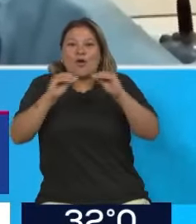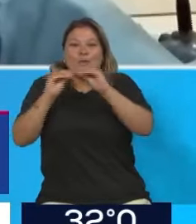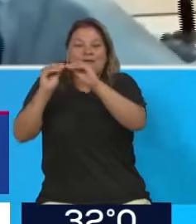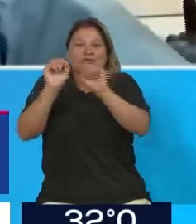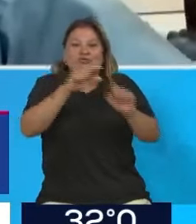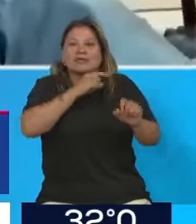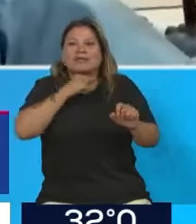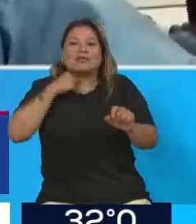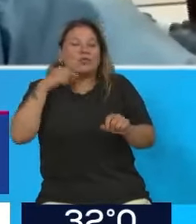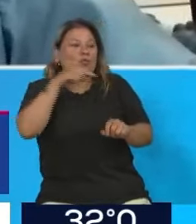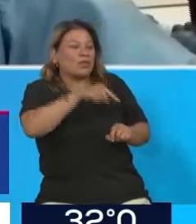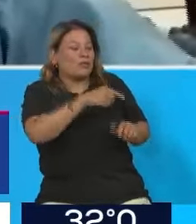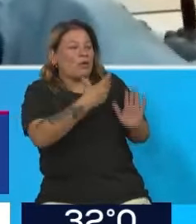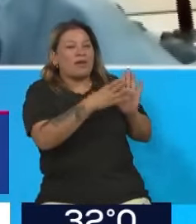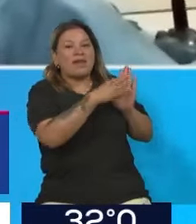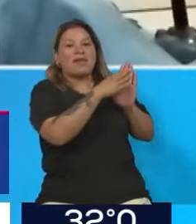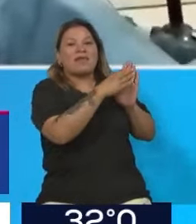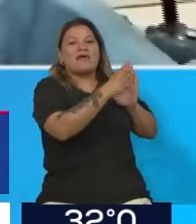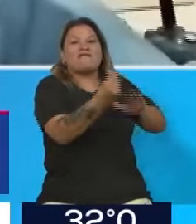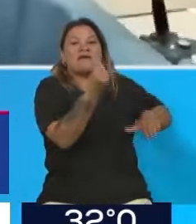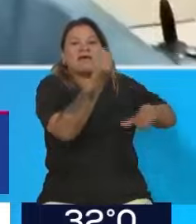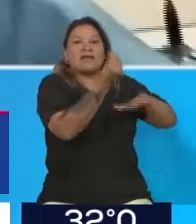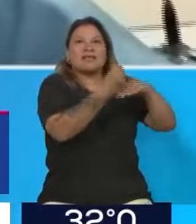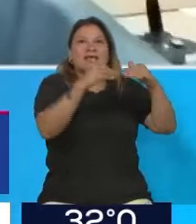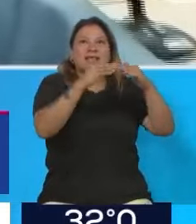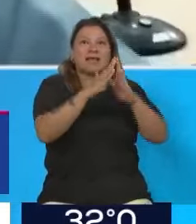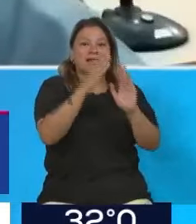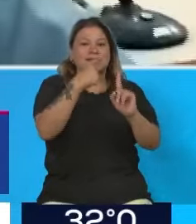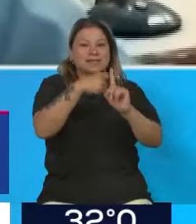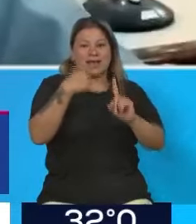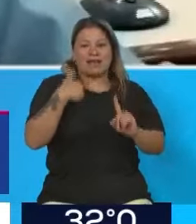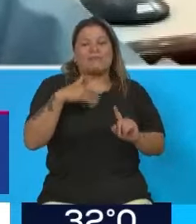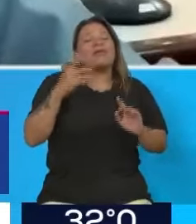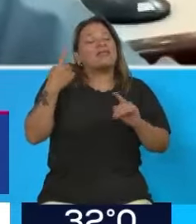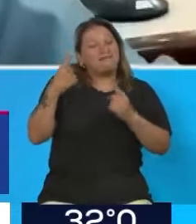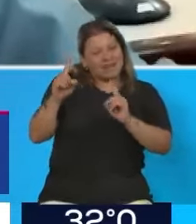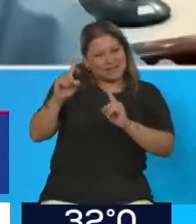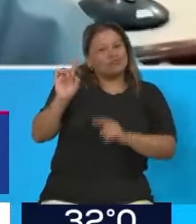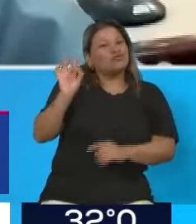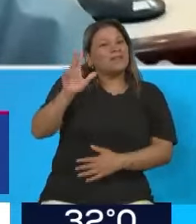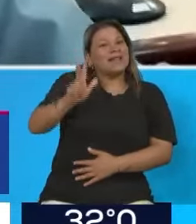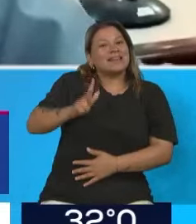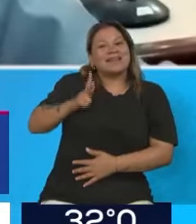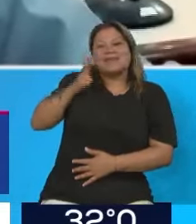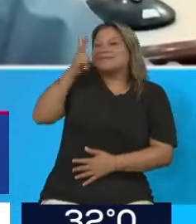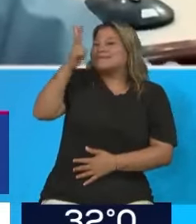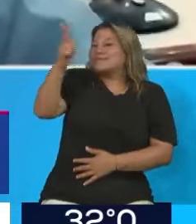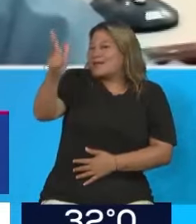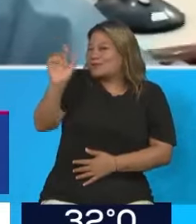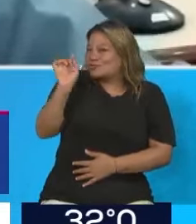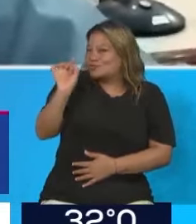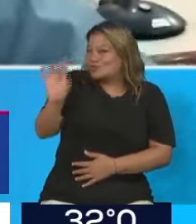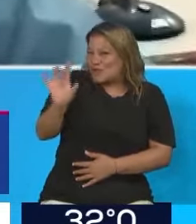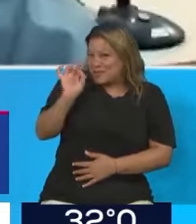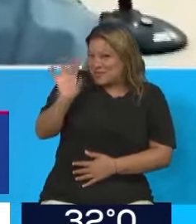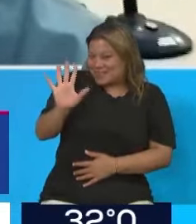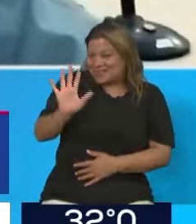iglesia Argentina con una diferencia que es por 3 años no más Sí claro claro y además con